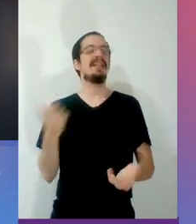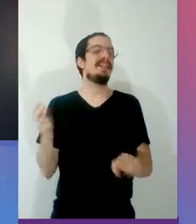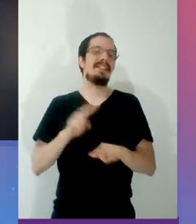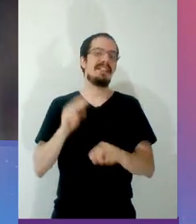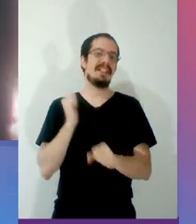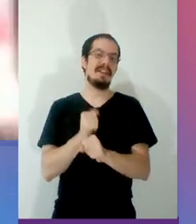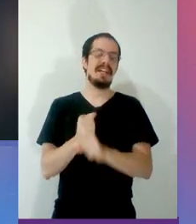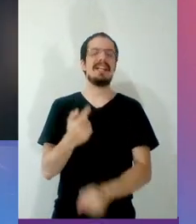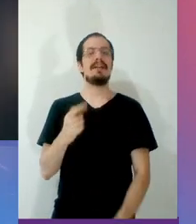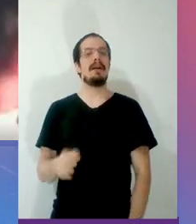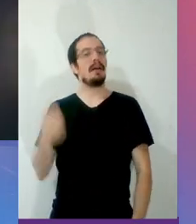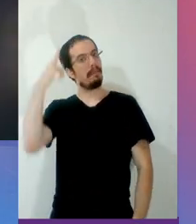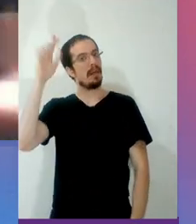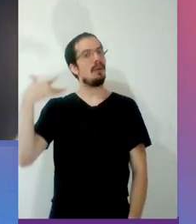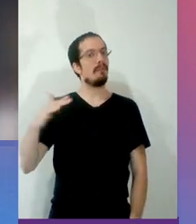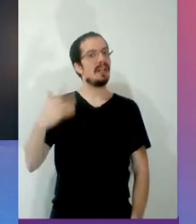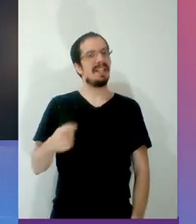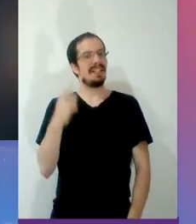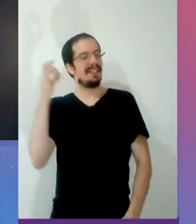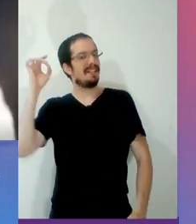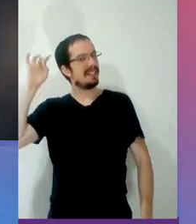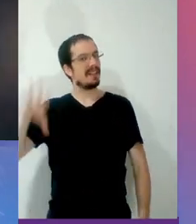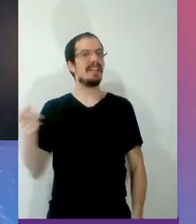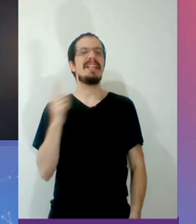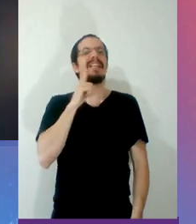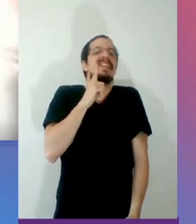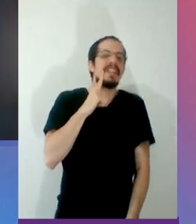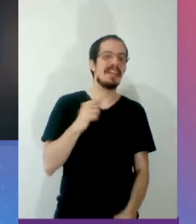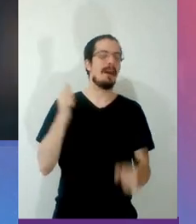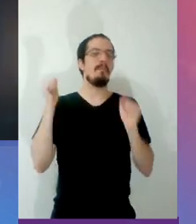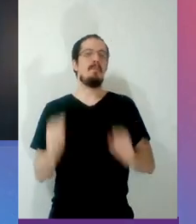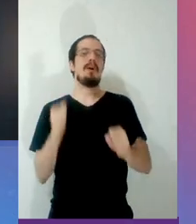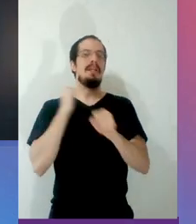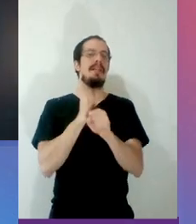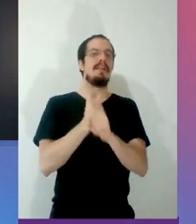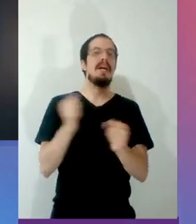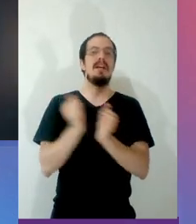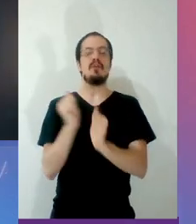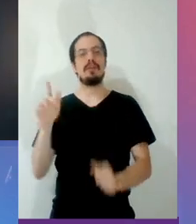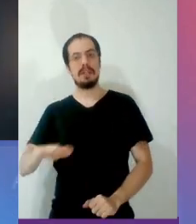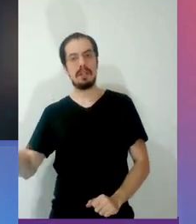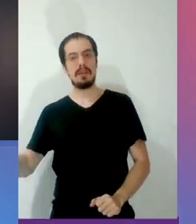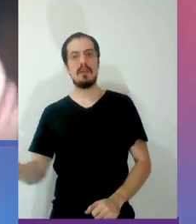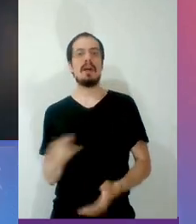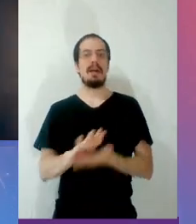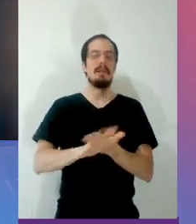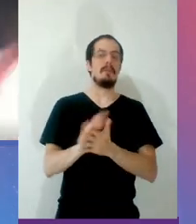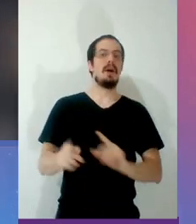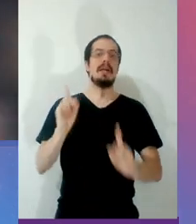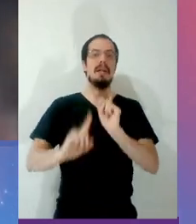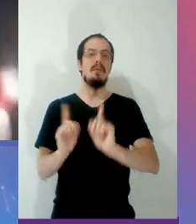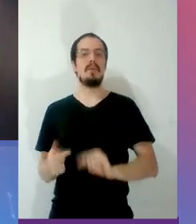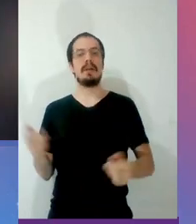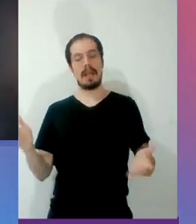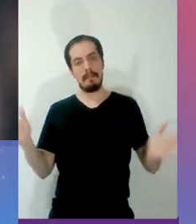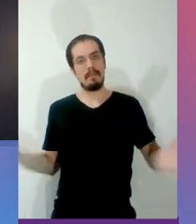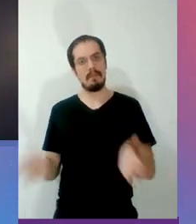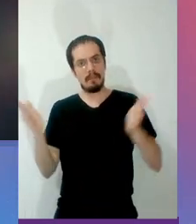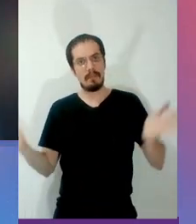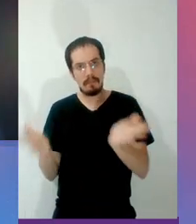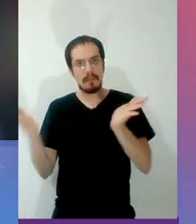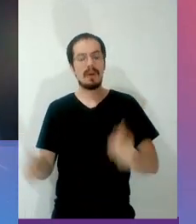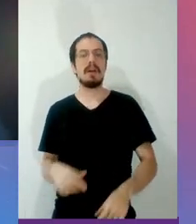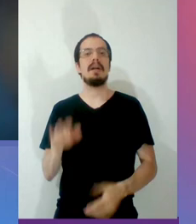Y ahí es donde el tema en Centroamérica existe mucho, el tema de los promotores de salud. En el fondo, justamente porque no hay tanto profesional de salud, en el